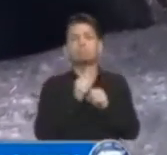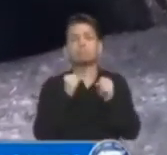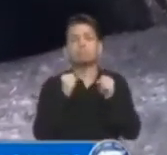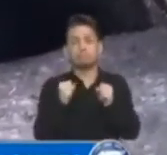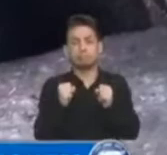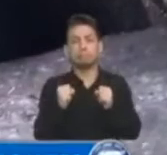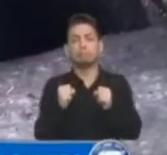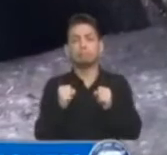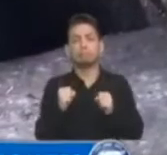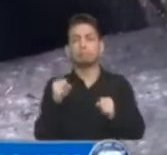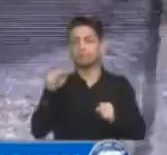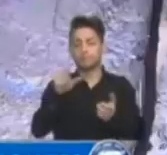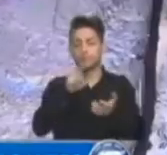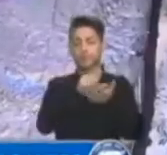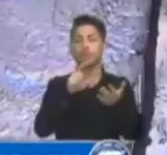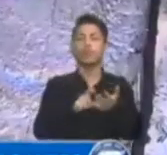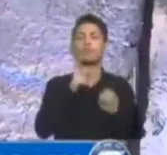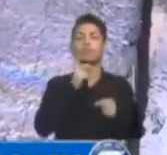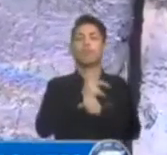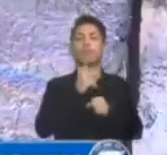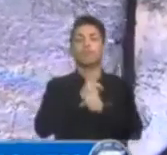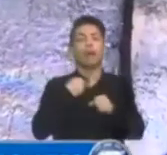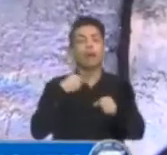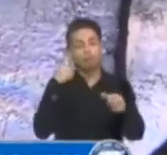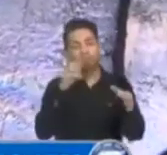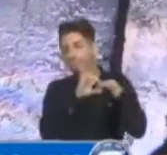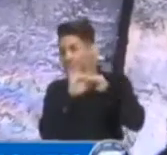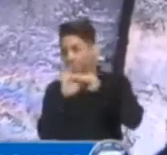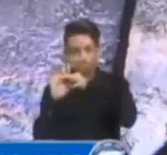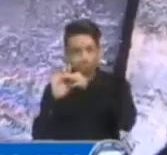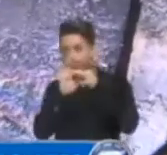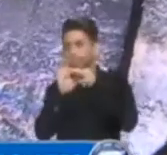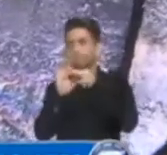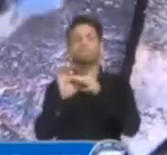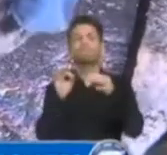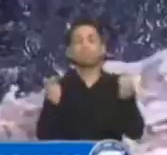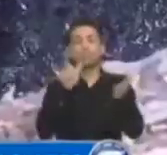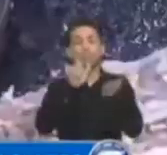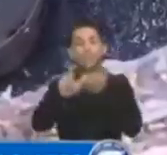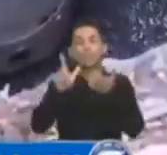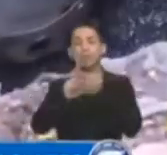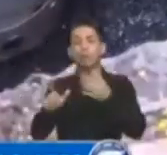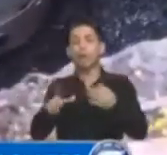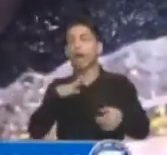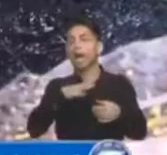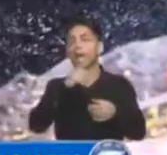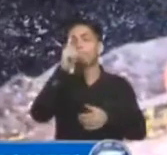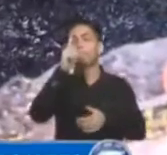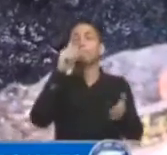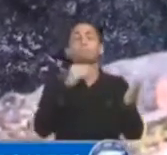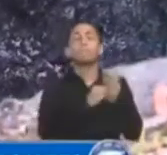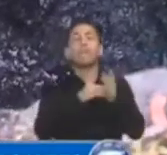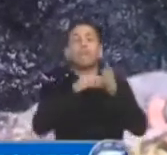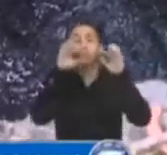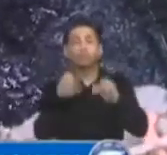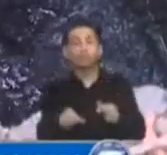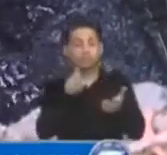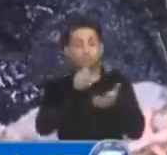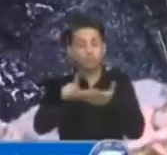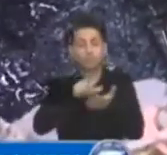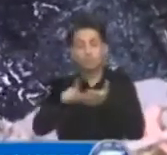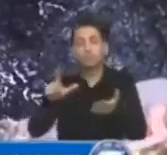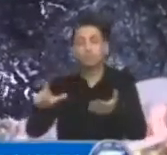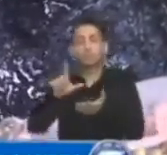ciudad de Guatemala hemos articulado. Tenemos un sistema de limpieza, 1.000 personas que limpian la ciudad y que todos los días recogen cerca